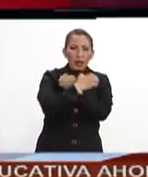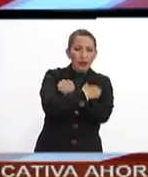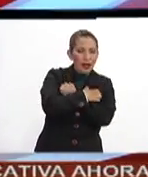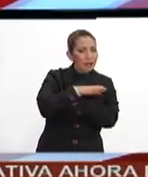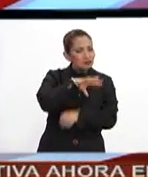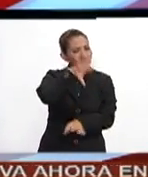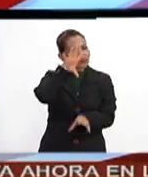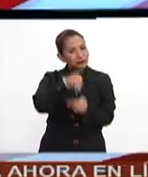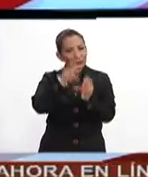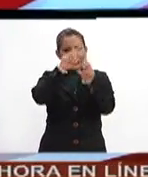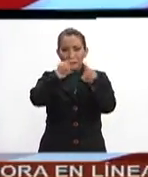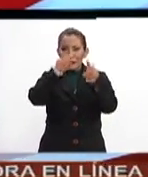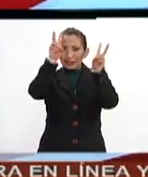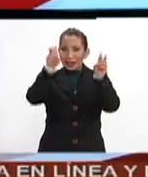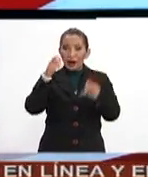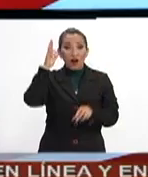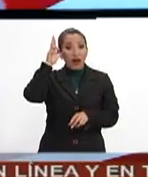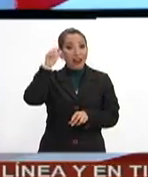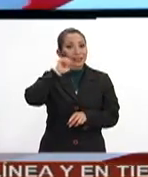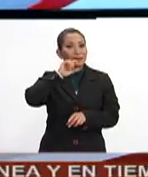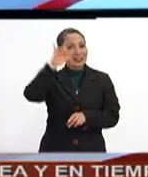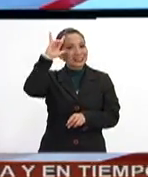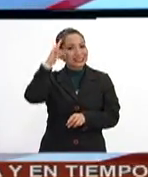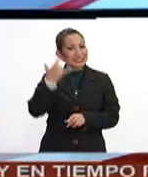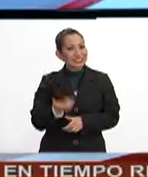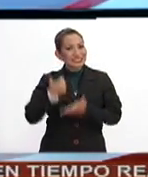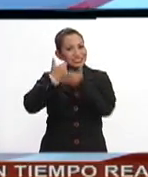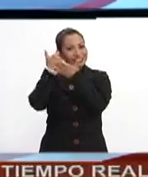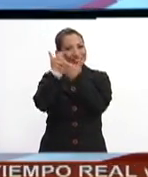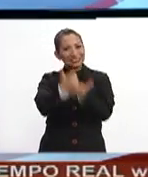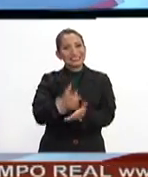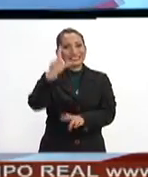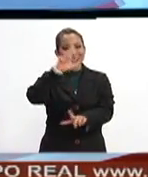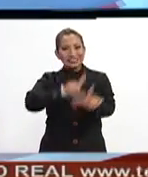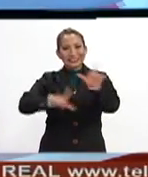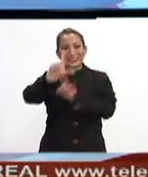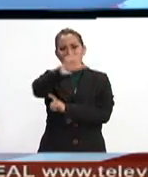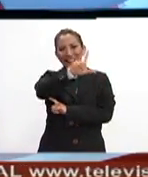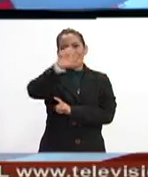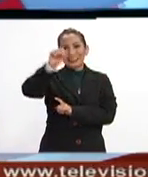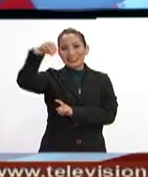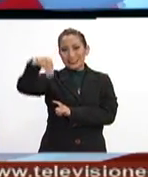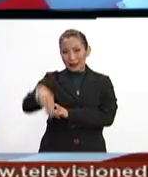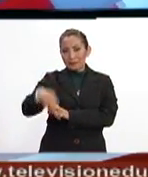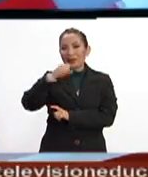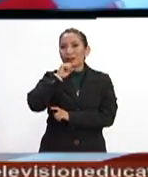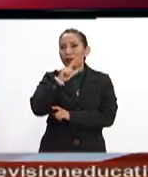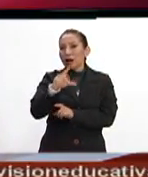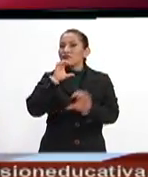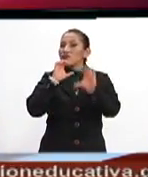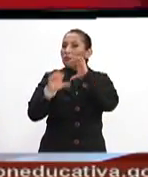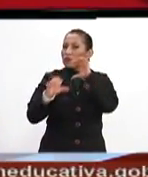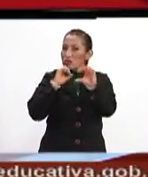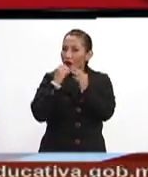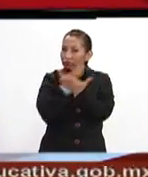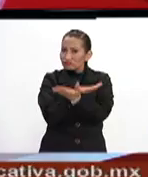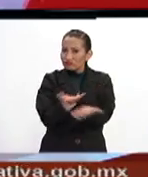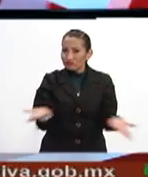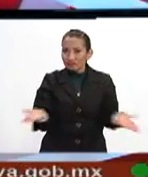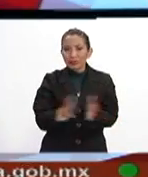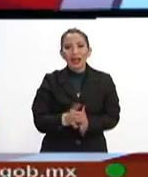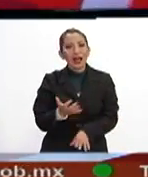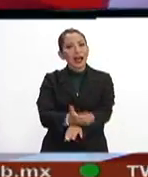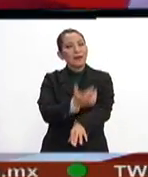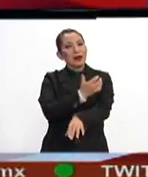educación, entre otros temas. Saludo con mucho gusto a Grisela Yebra, quien se encuentra en la lengua de señas mexicana y nos permite comunicarnos con